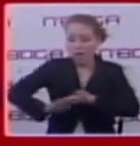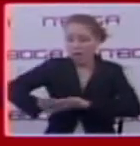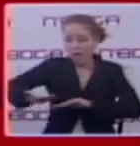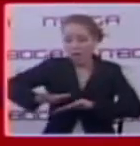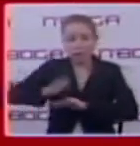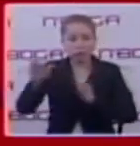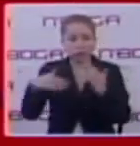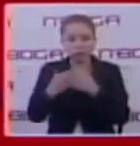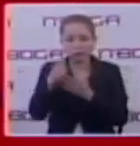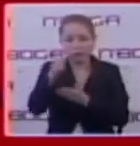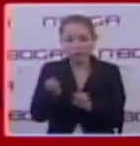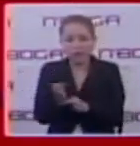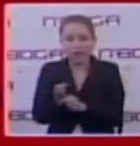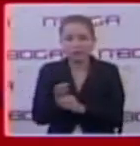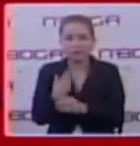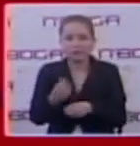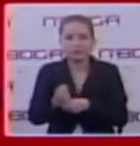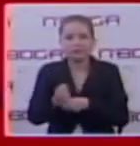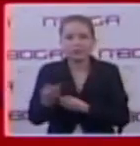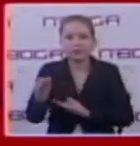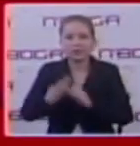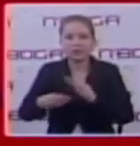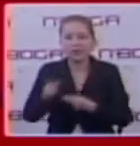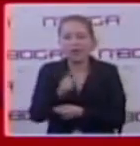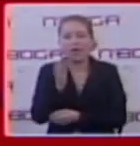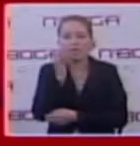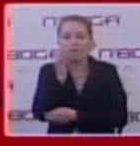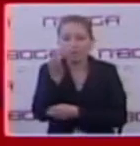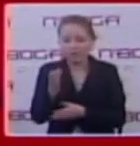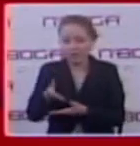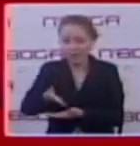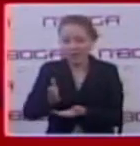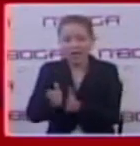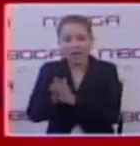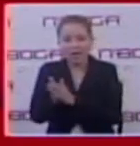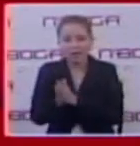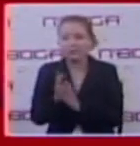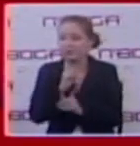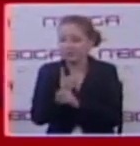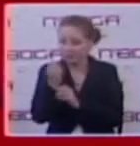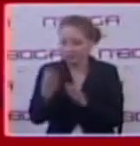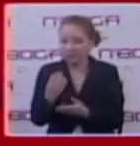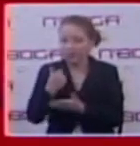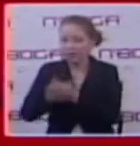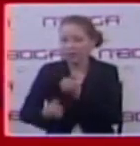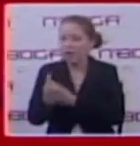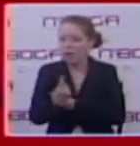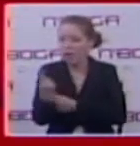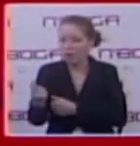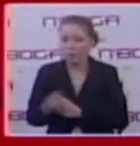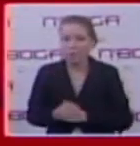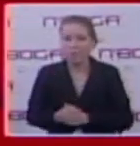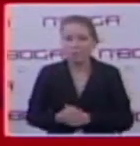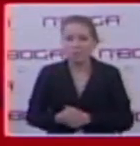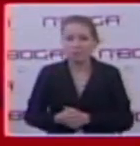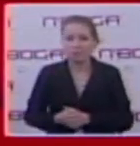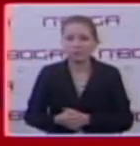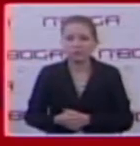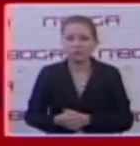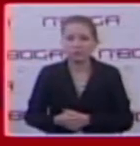realizar los emprendedores para crear un negocio derivado de esta fruta. Justamente, o sea, en cada uno de los... ¿Qué deben hacer? O sea, en cada